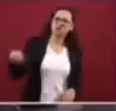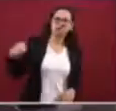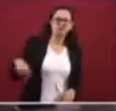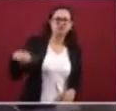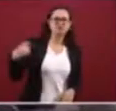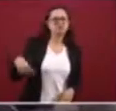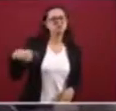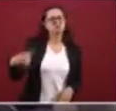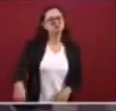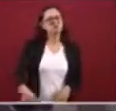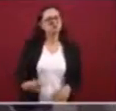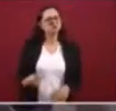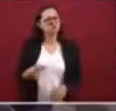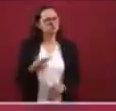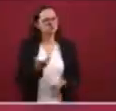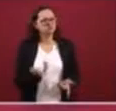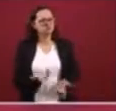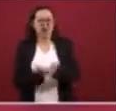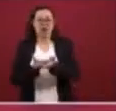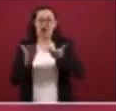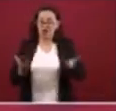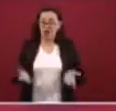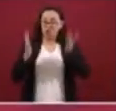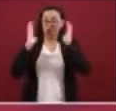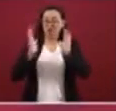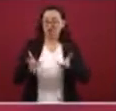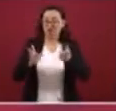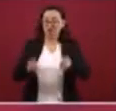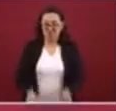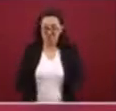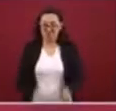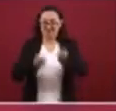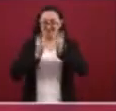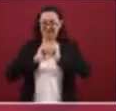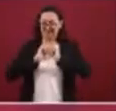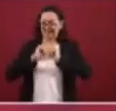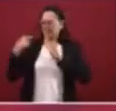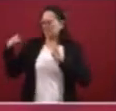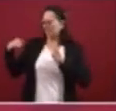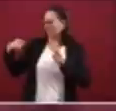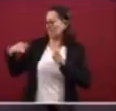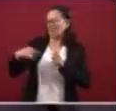ni modo que llegamos aquí y cambiamos.